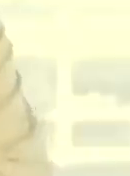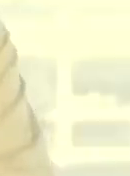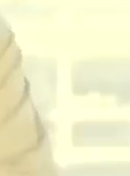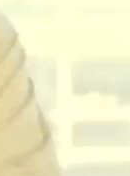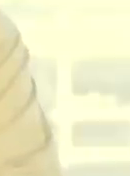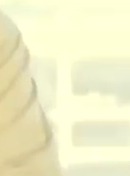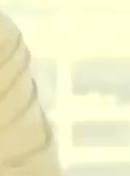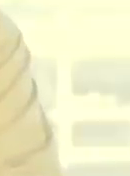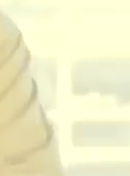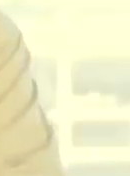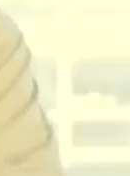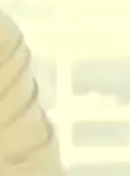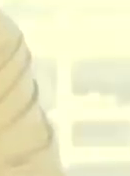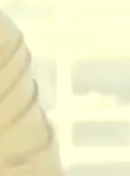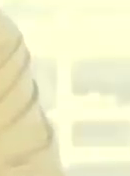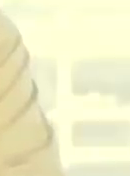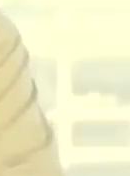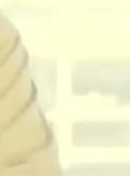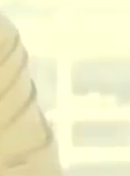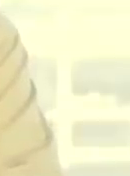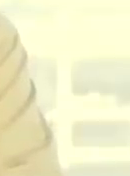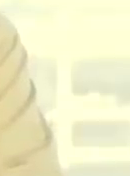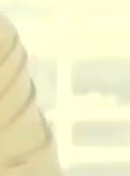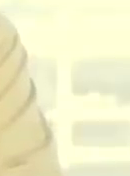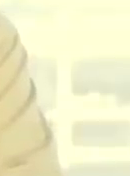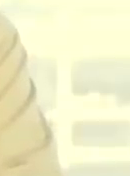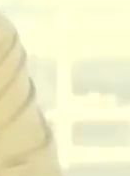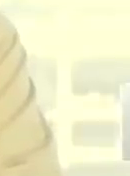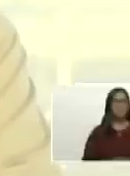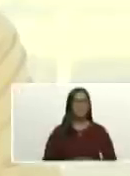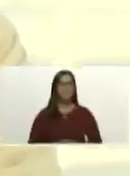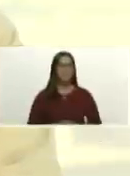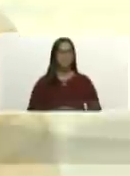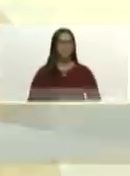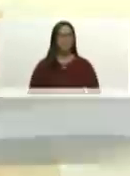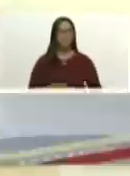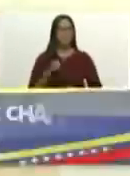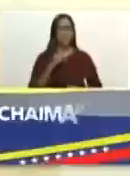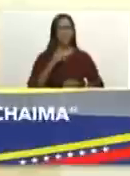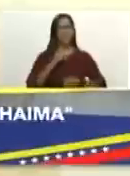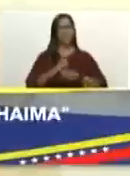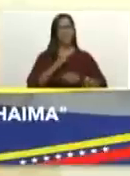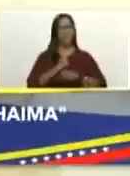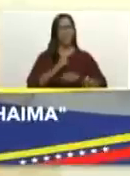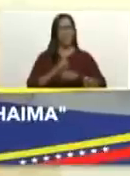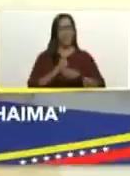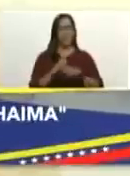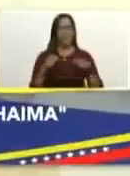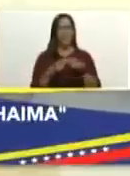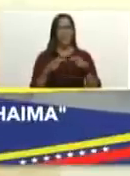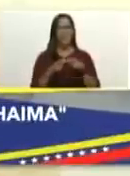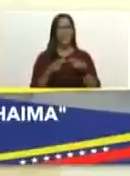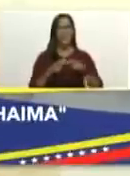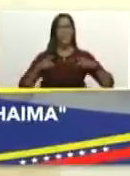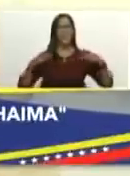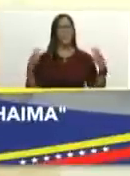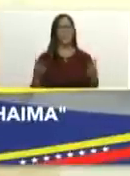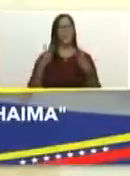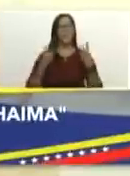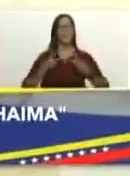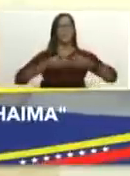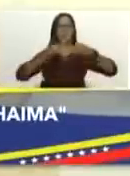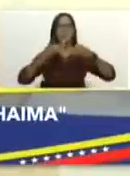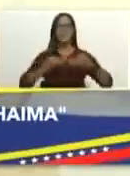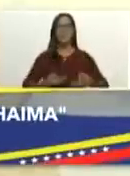base, que es el que inventó la consigna, trabajo en equipo. Victoria segura, la